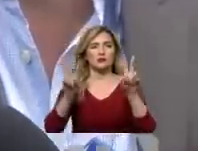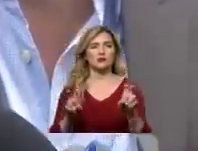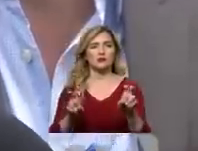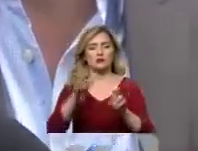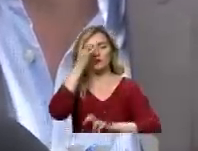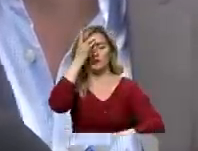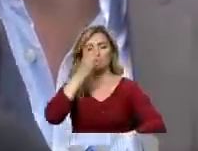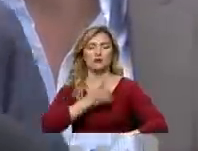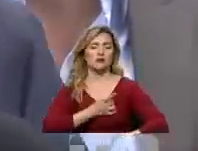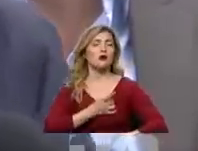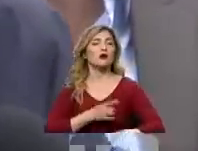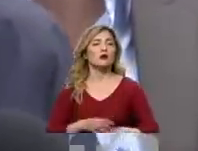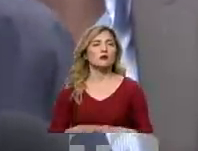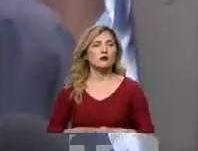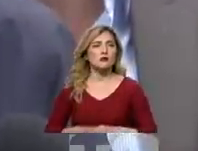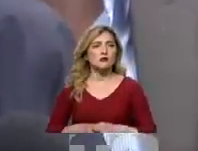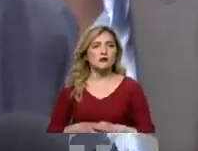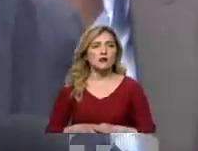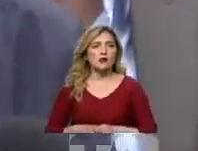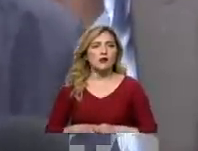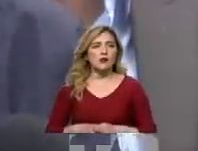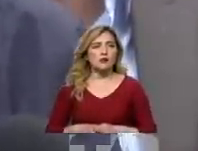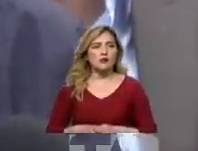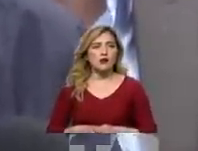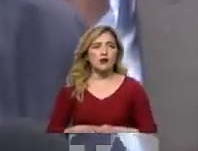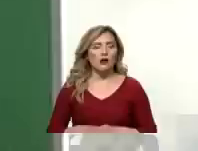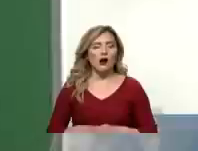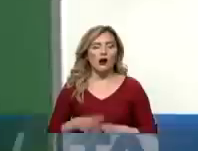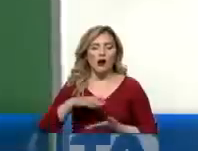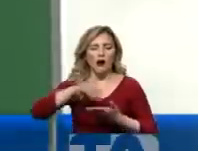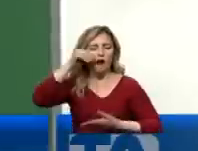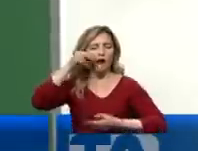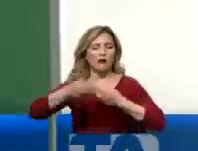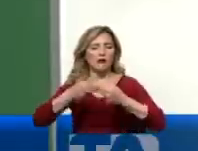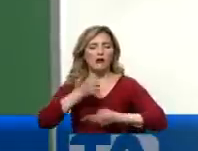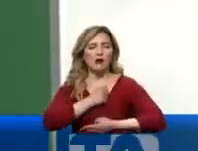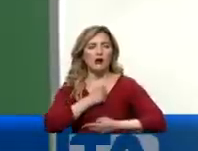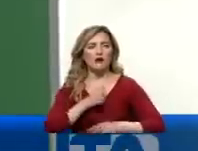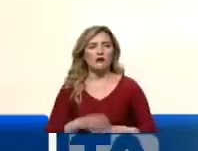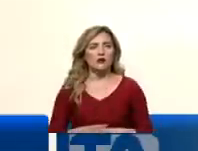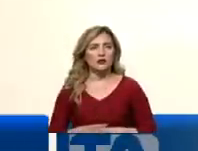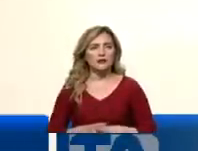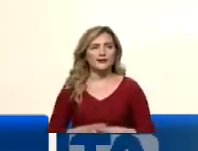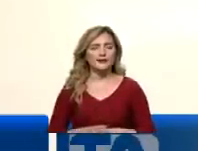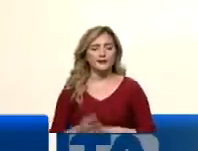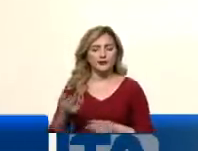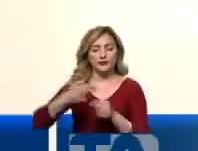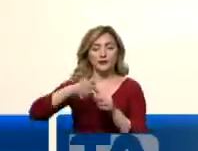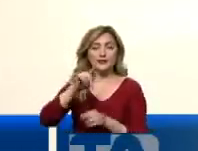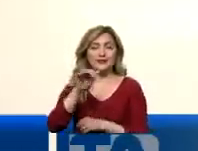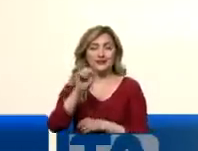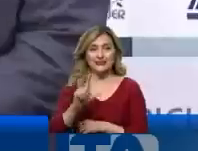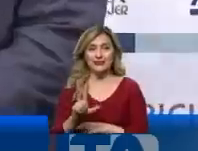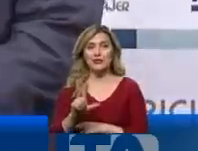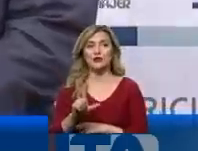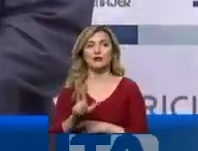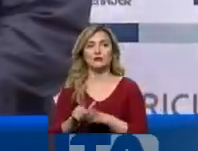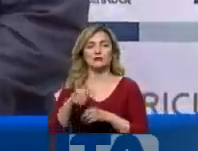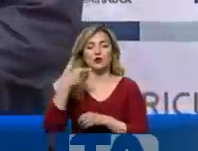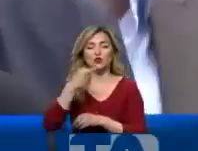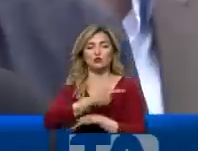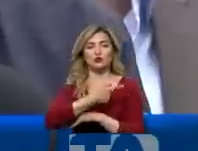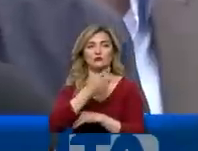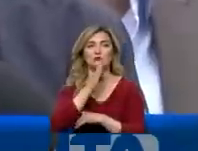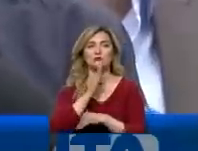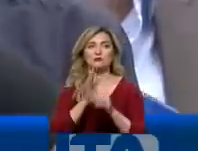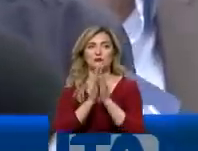buenas decisiones que van a incidir también el emprendimiento. Y sobre la eliminación del subsidio al diésel, pidió paciencia para los próximos